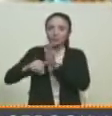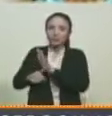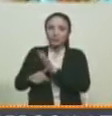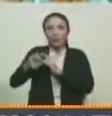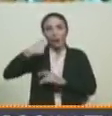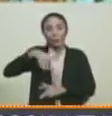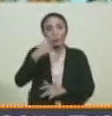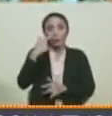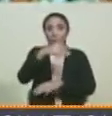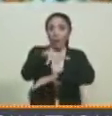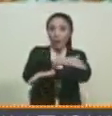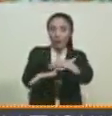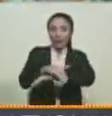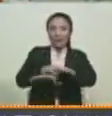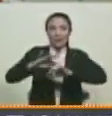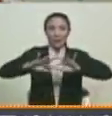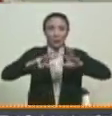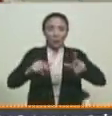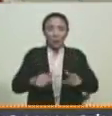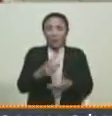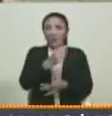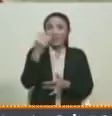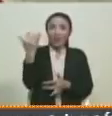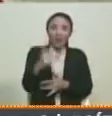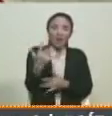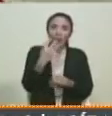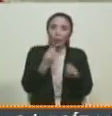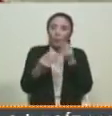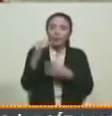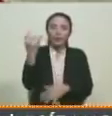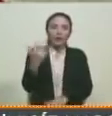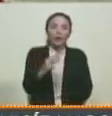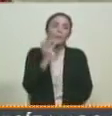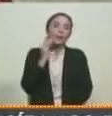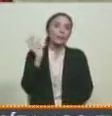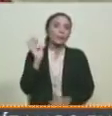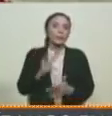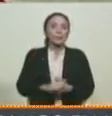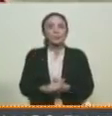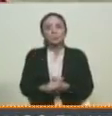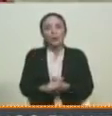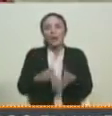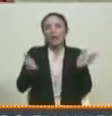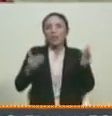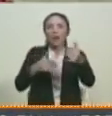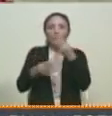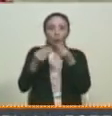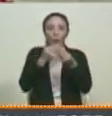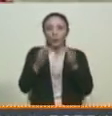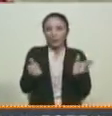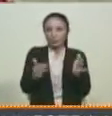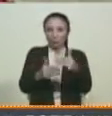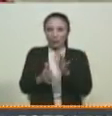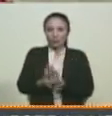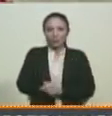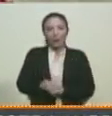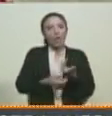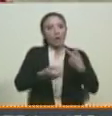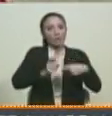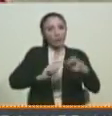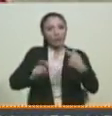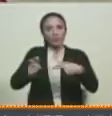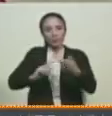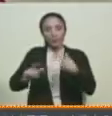en la calle, completico. Solamente habría que poner un ejemplo. Los CLAP. Es una